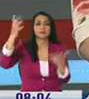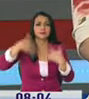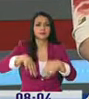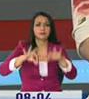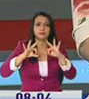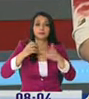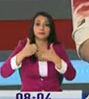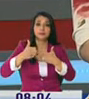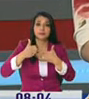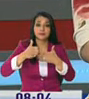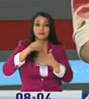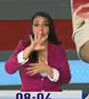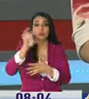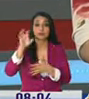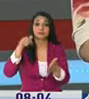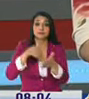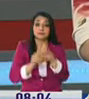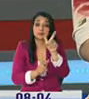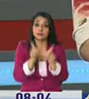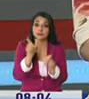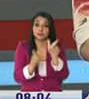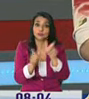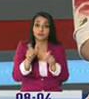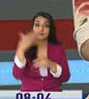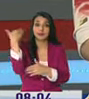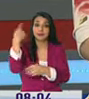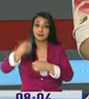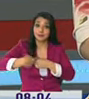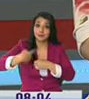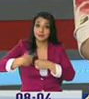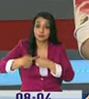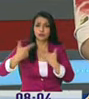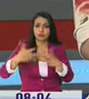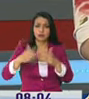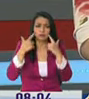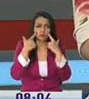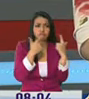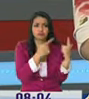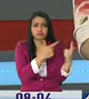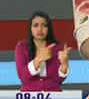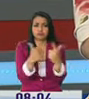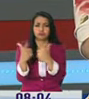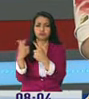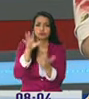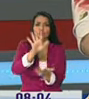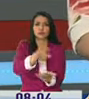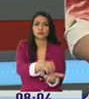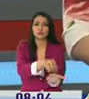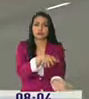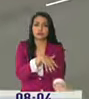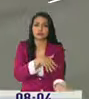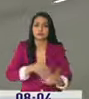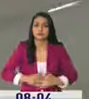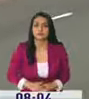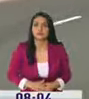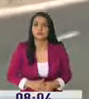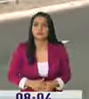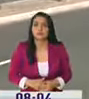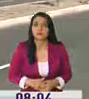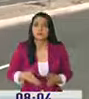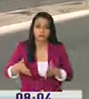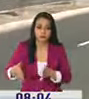va a beneficiar a más de 400.000 personas. El alcalde de Quito realizó un recorrido por este proyecto. La